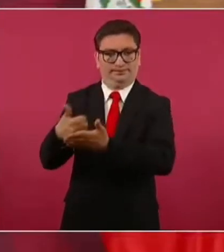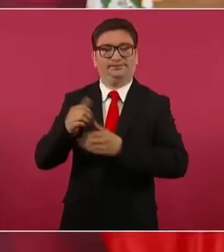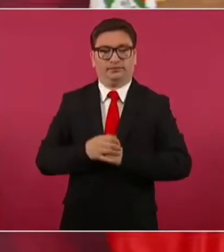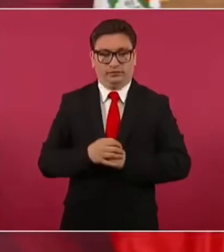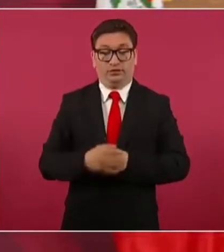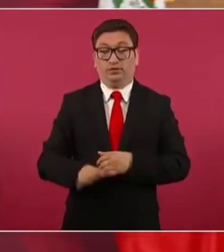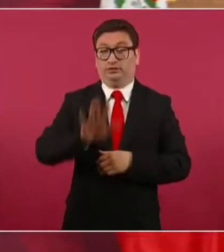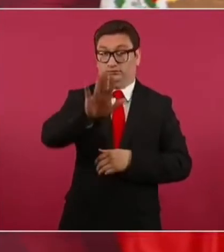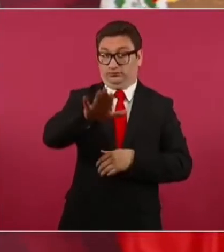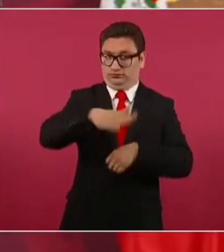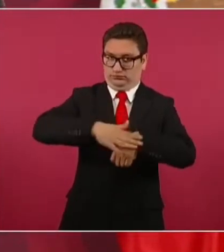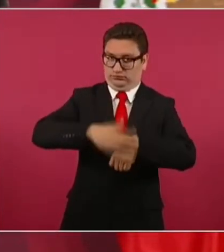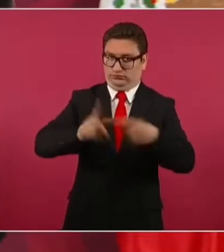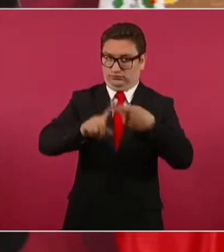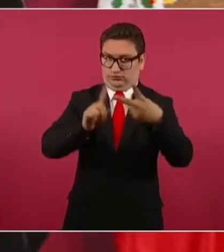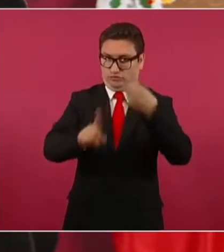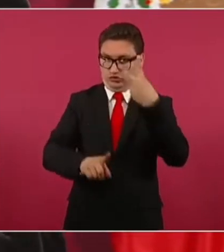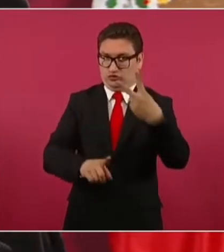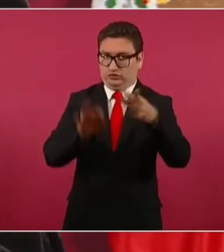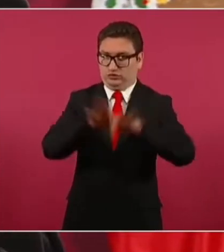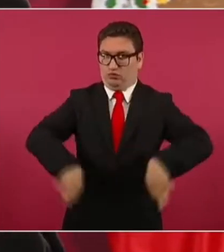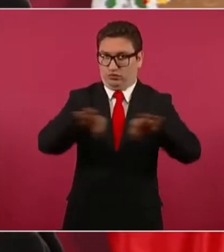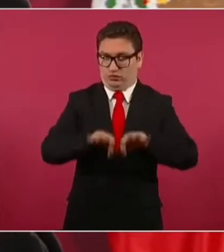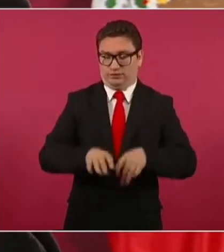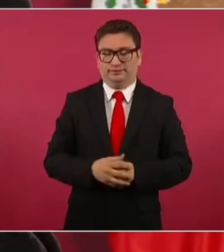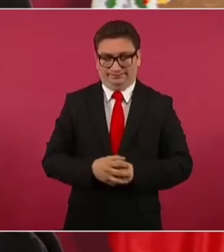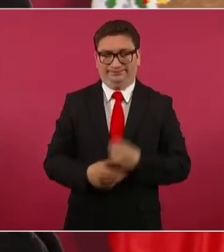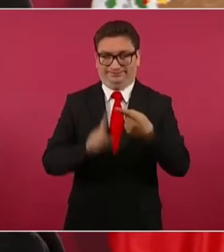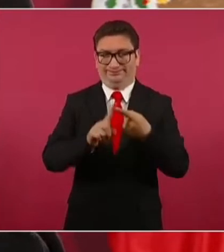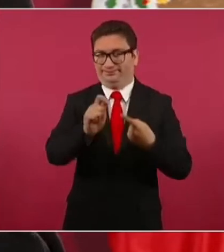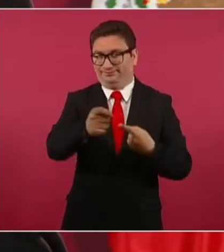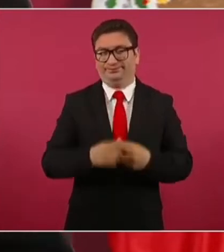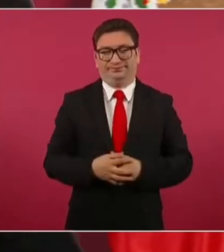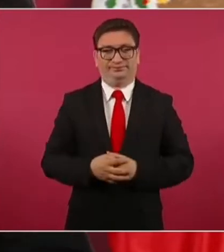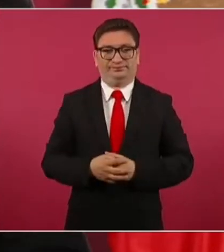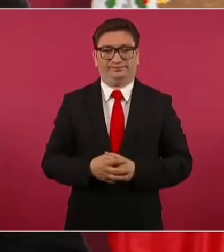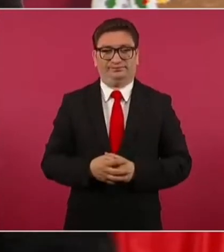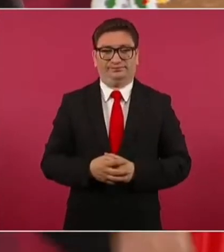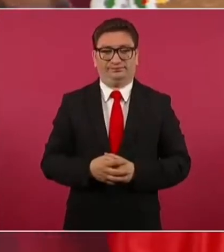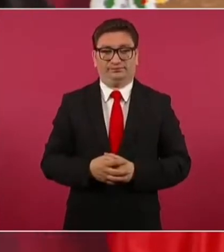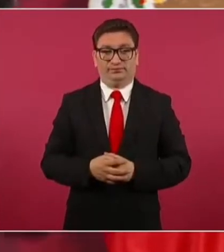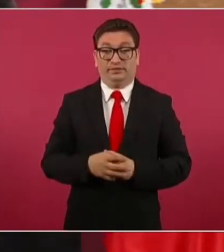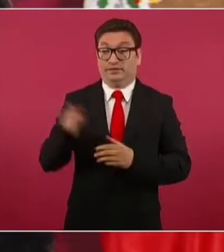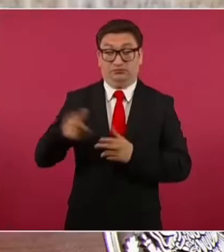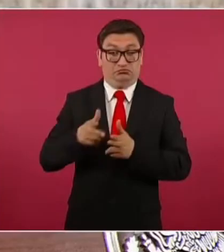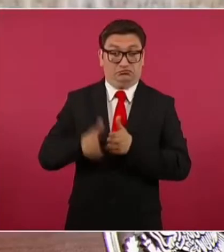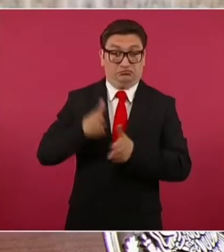Y dos cosas muy importantes. Una, el Tren Maya,